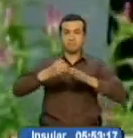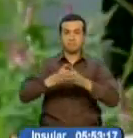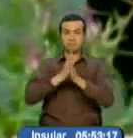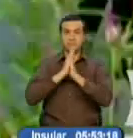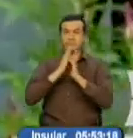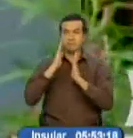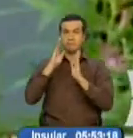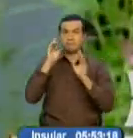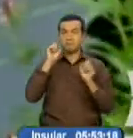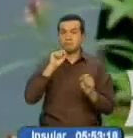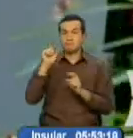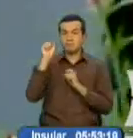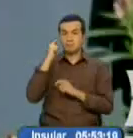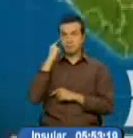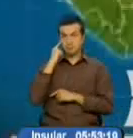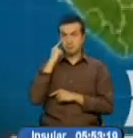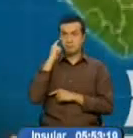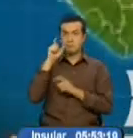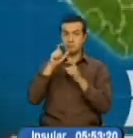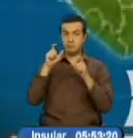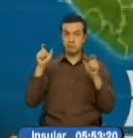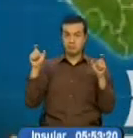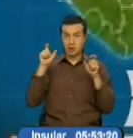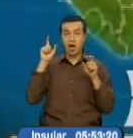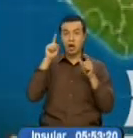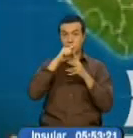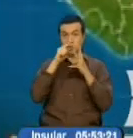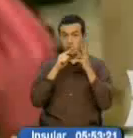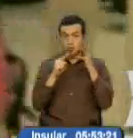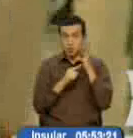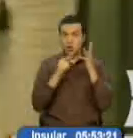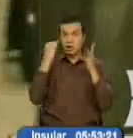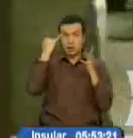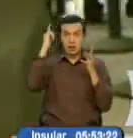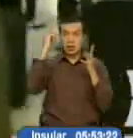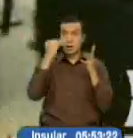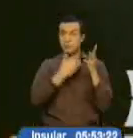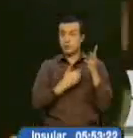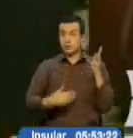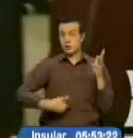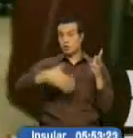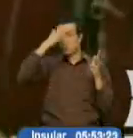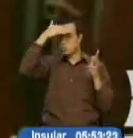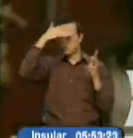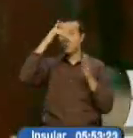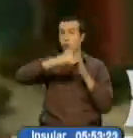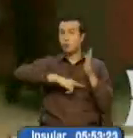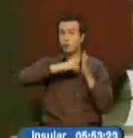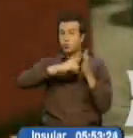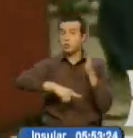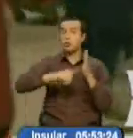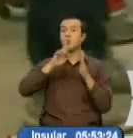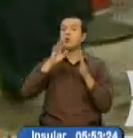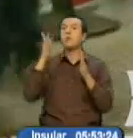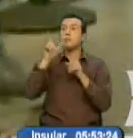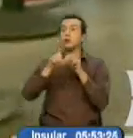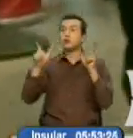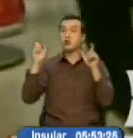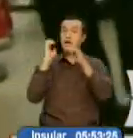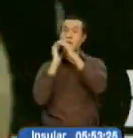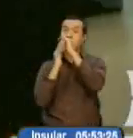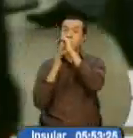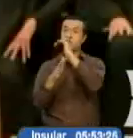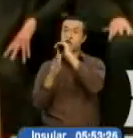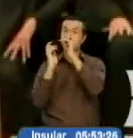veto migratorio para permitir la entrada en vigencia de algunas partes de su iniciativa destinada a prohibir el ingreso de refugiados